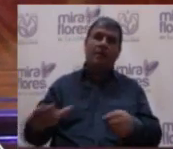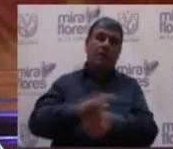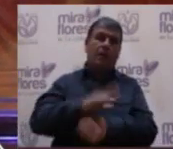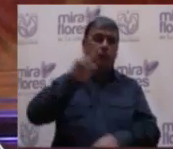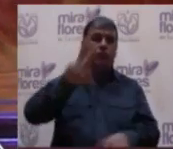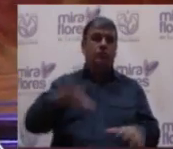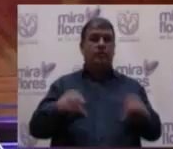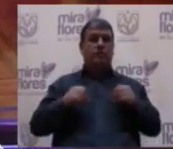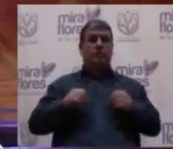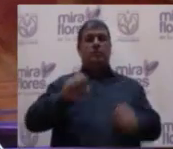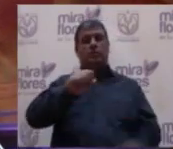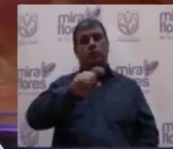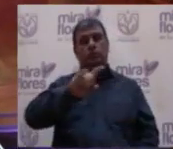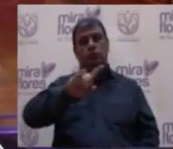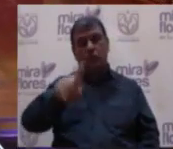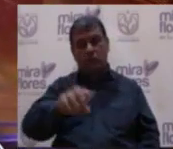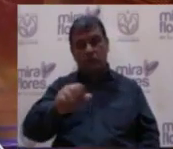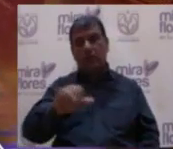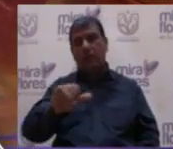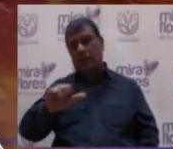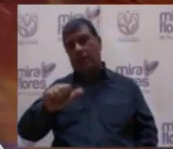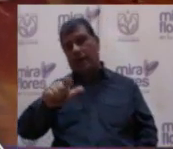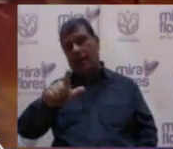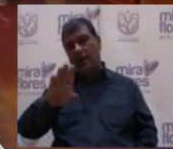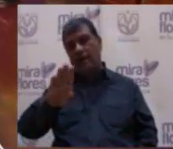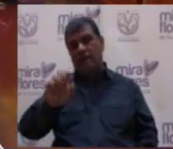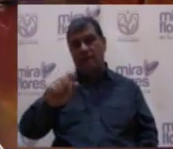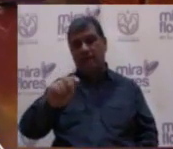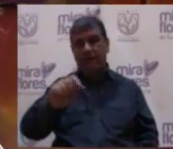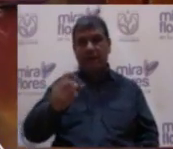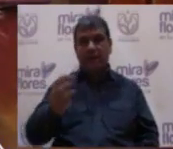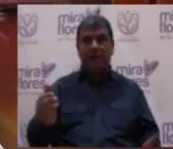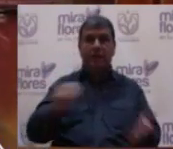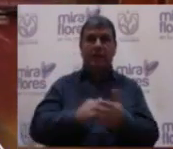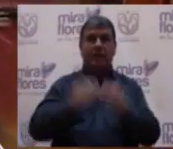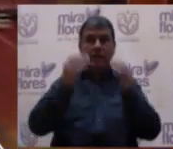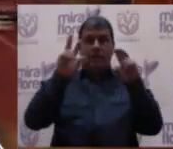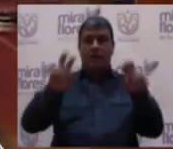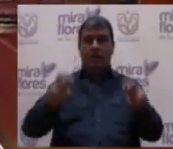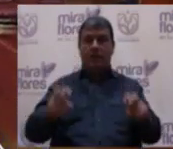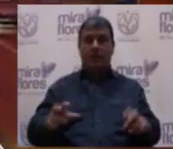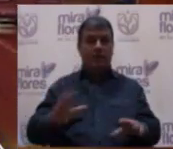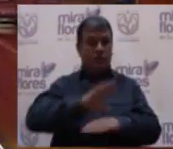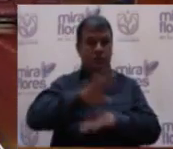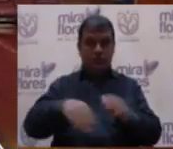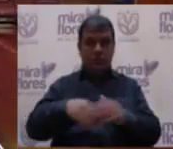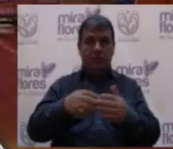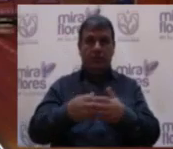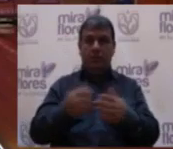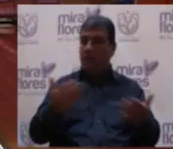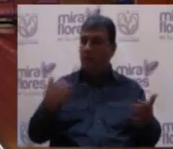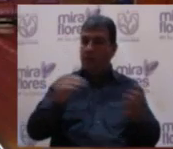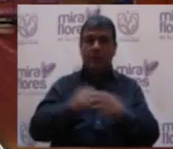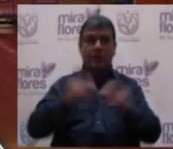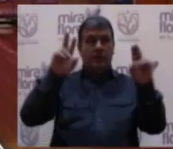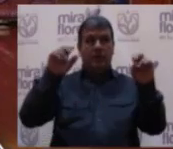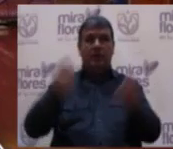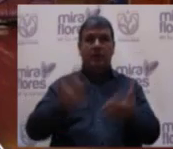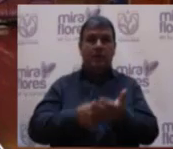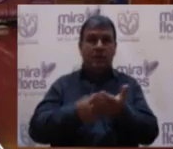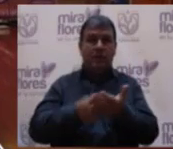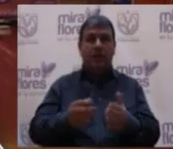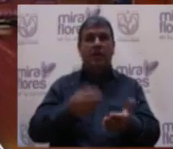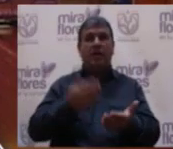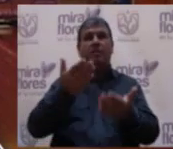del señor Sousa Locio y el señor de Alberdes. No tenemos más temas, ¿verdad? Es todo, señor alcalde. No habiendo más temas que tratar, voy